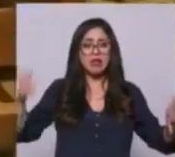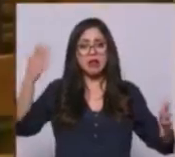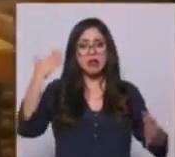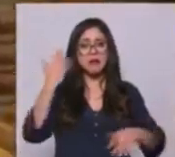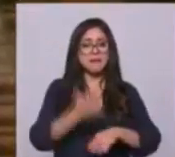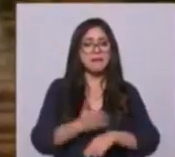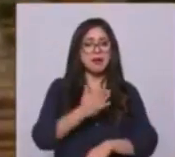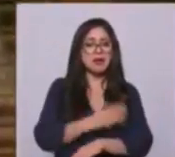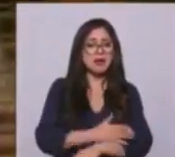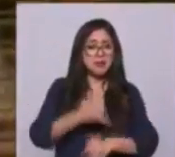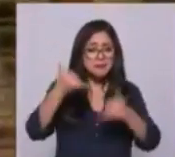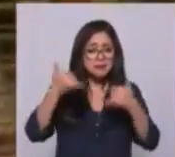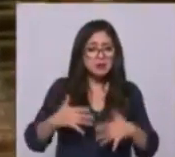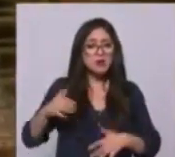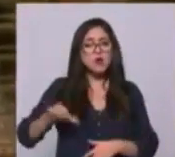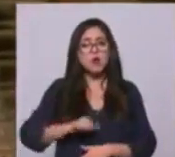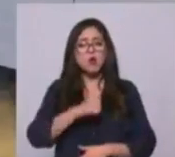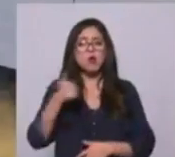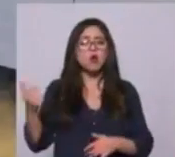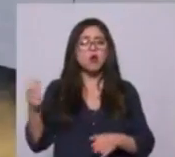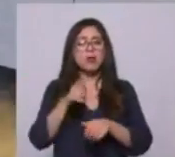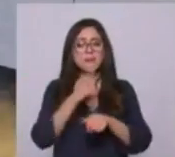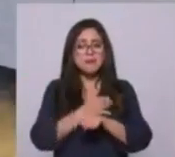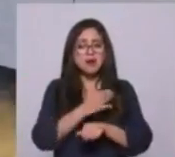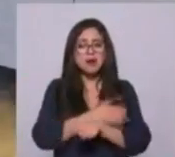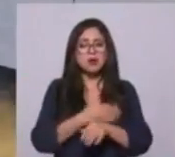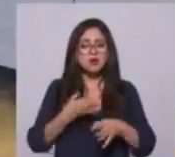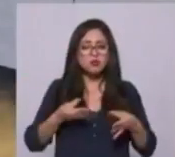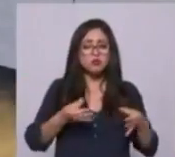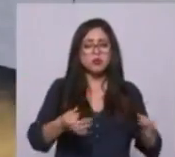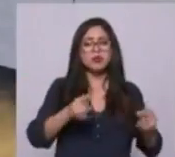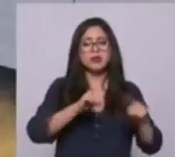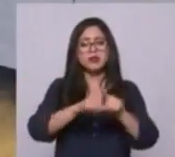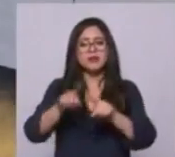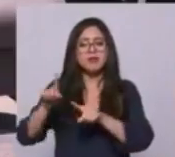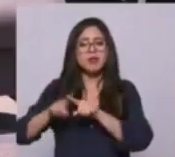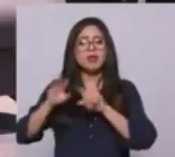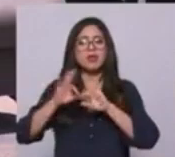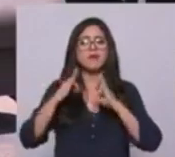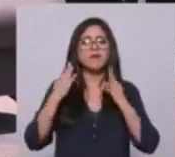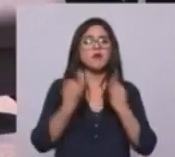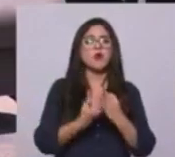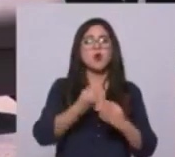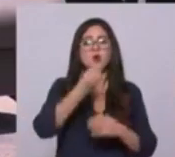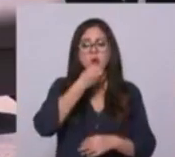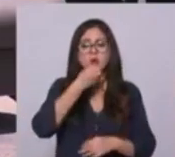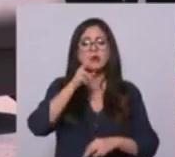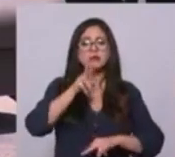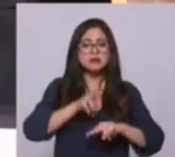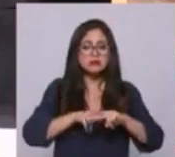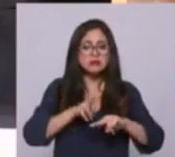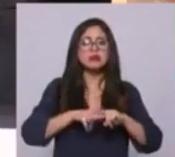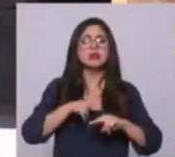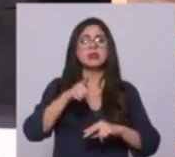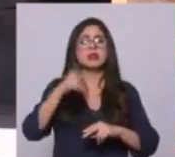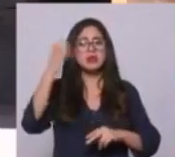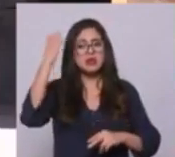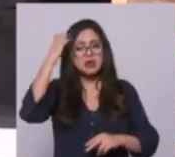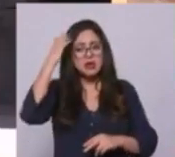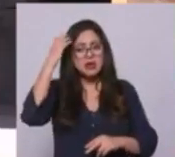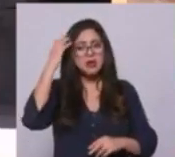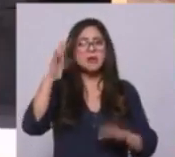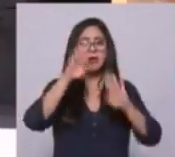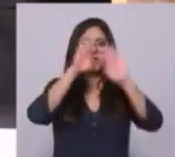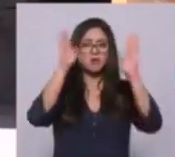muebles con madera pesada a la ligereza, colorido y diversas formas en comedores, sillones, sillas,